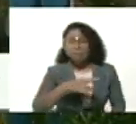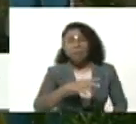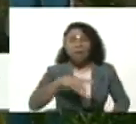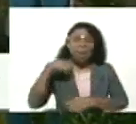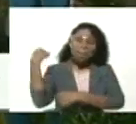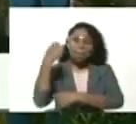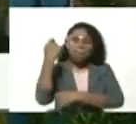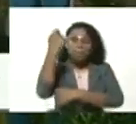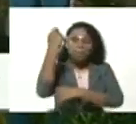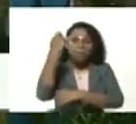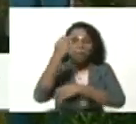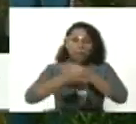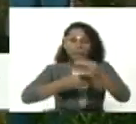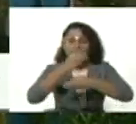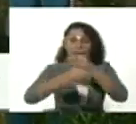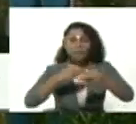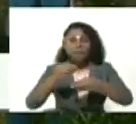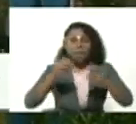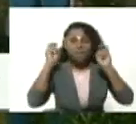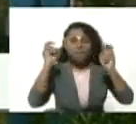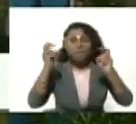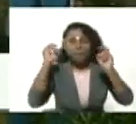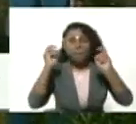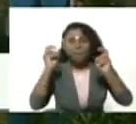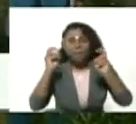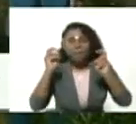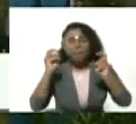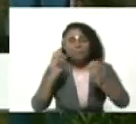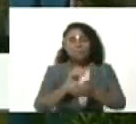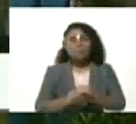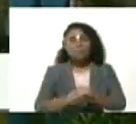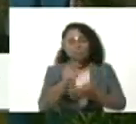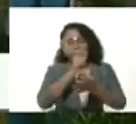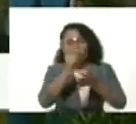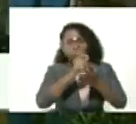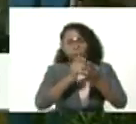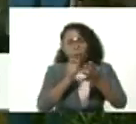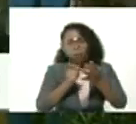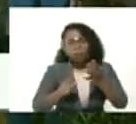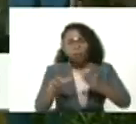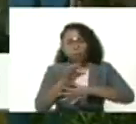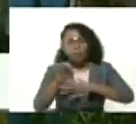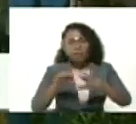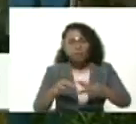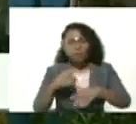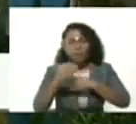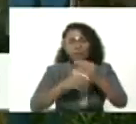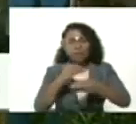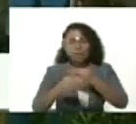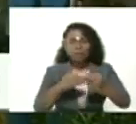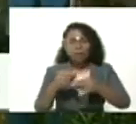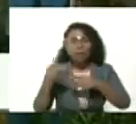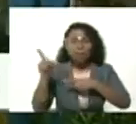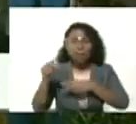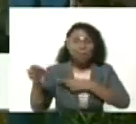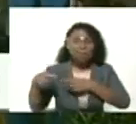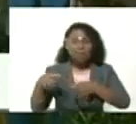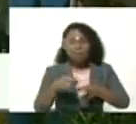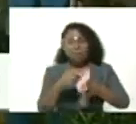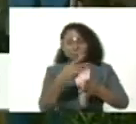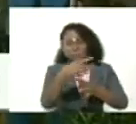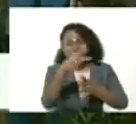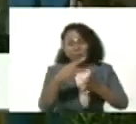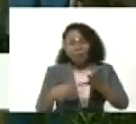el Arauca, el Meta, el Capanaparo, el Cenaruco, que desembocan en el Orinoco.